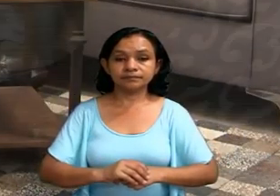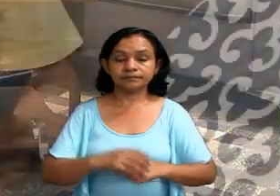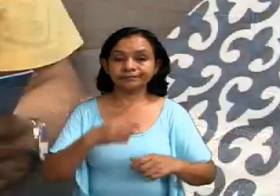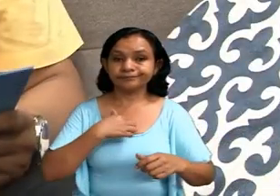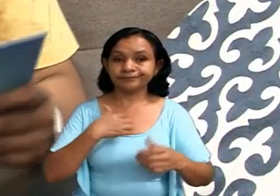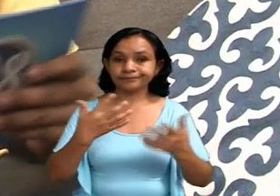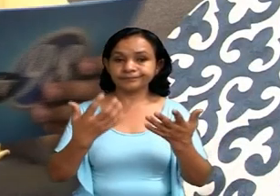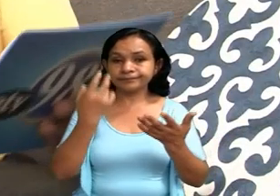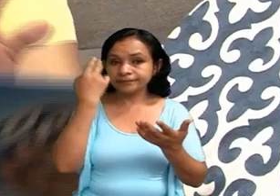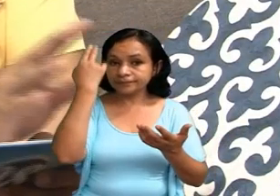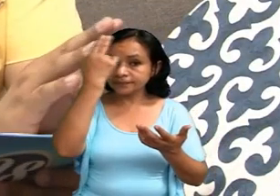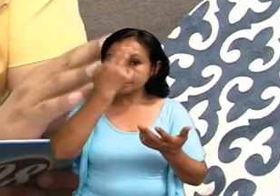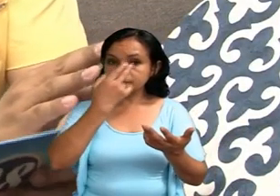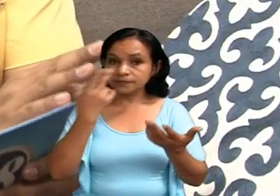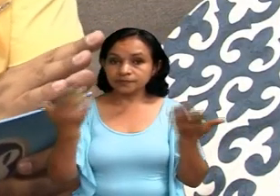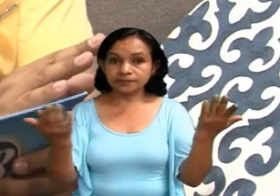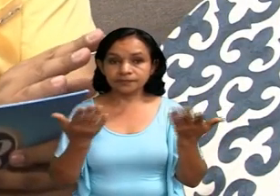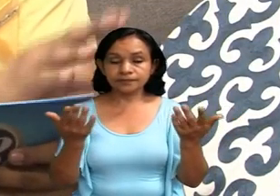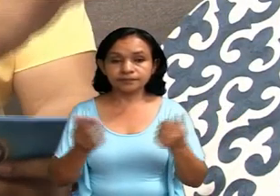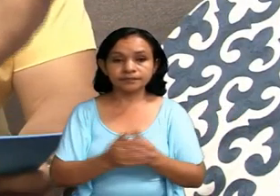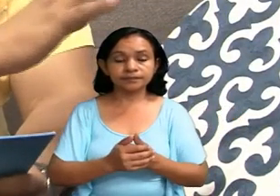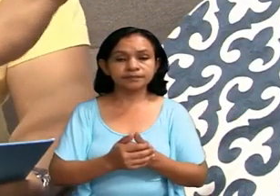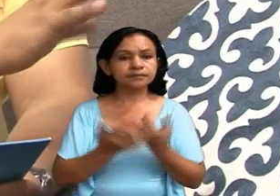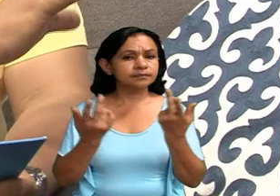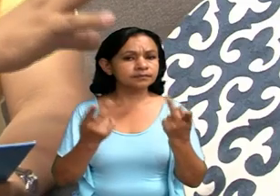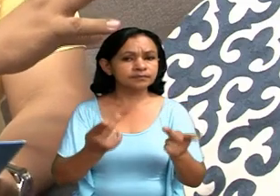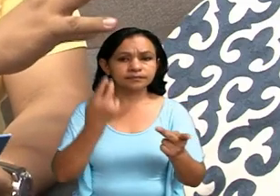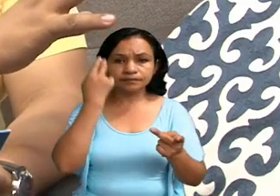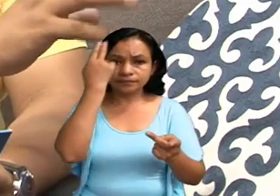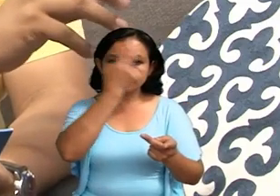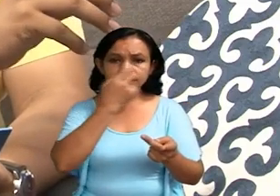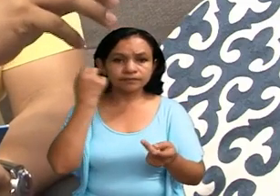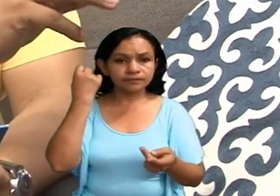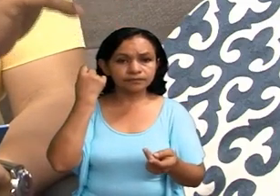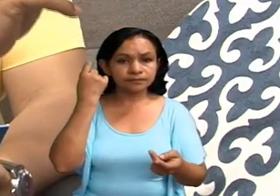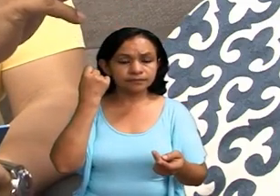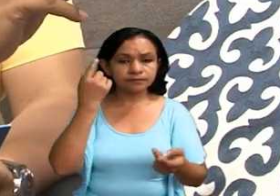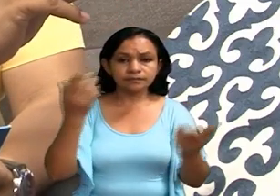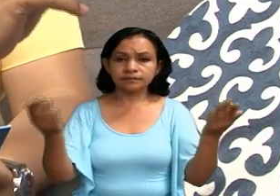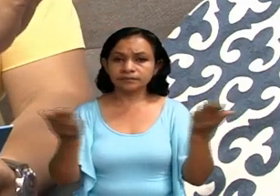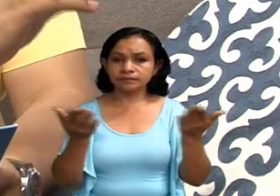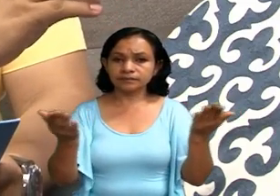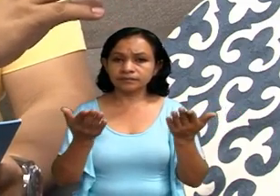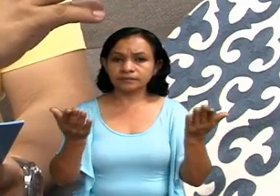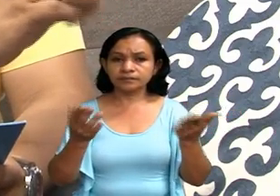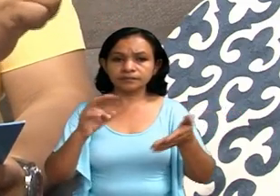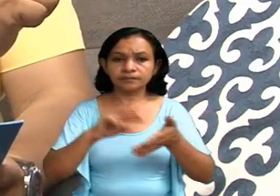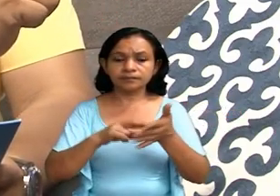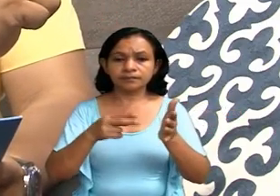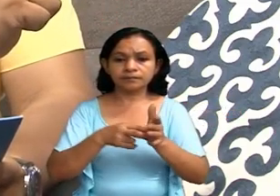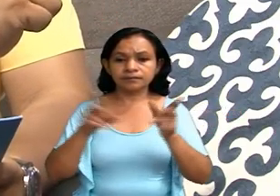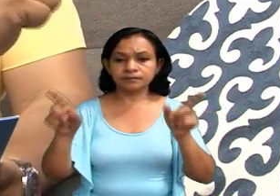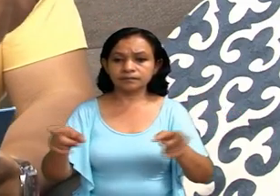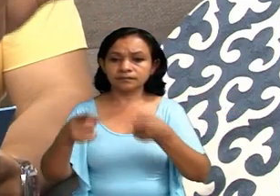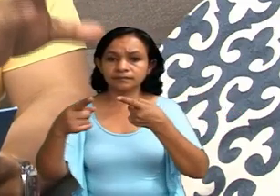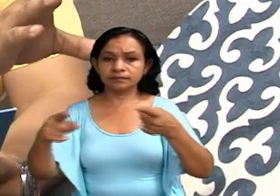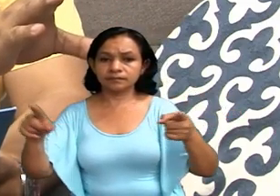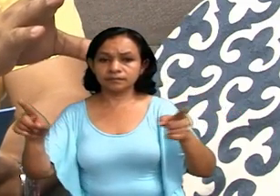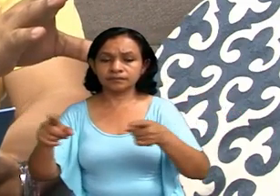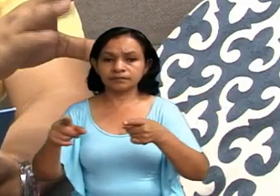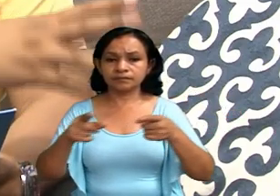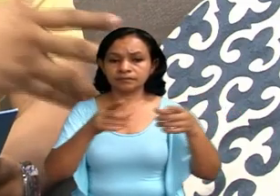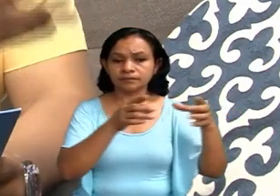una pregunta que pareciese como inocente, pero quisiera entender el proceso en principio de lo que son las orquestas juveniles y los